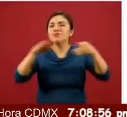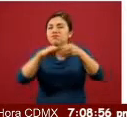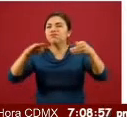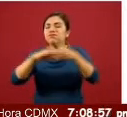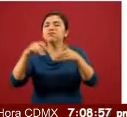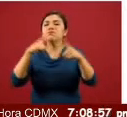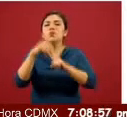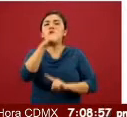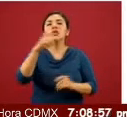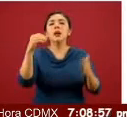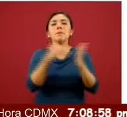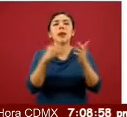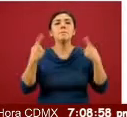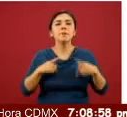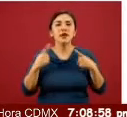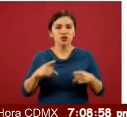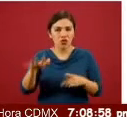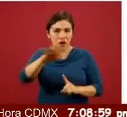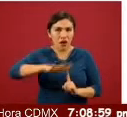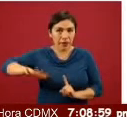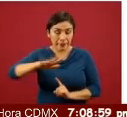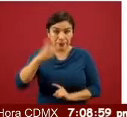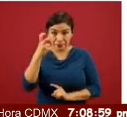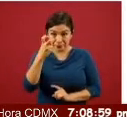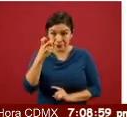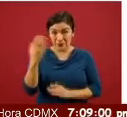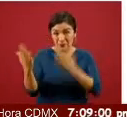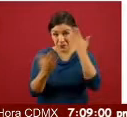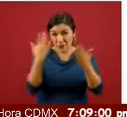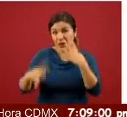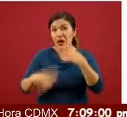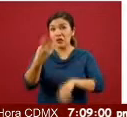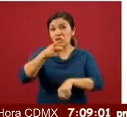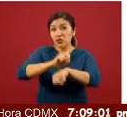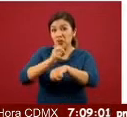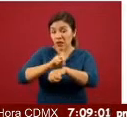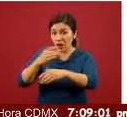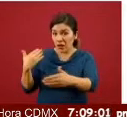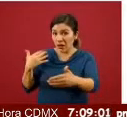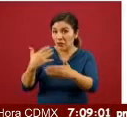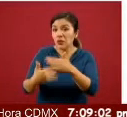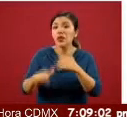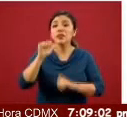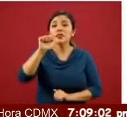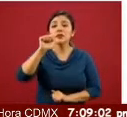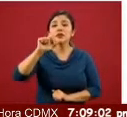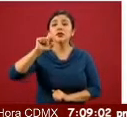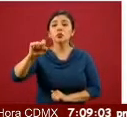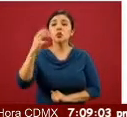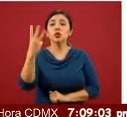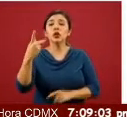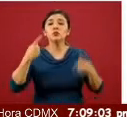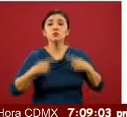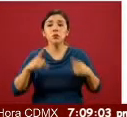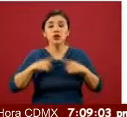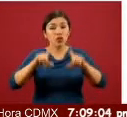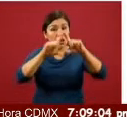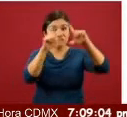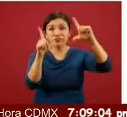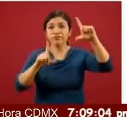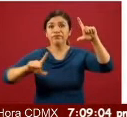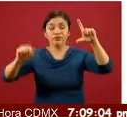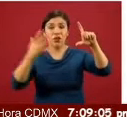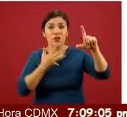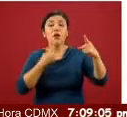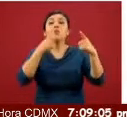100,000 habitantes. Para efectos de estos últimos 14 días, 16.3 personas en la República Mexicana por